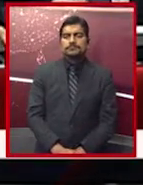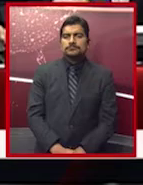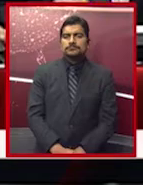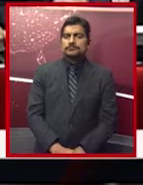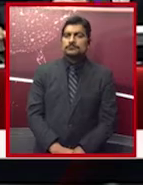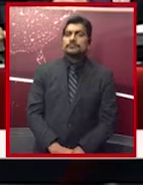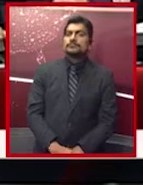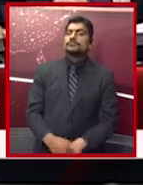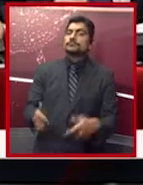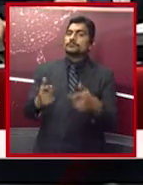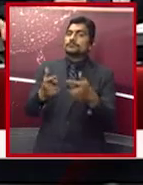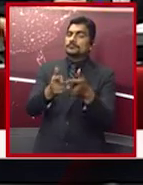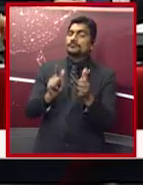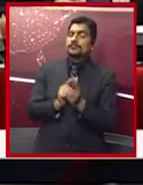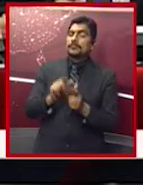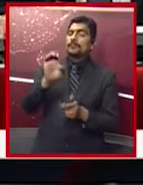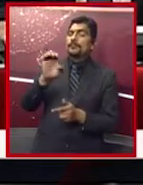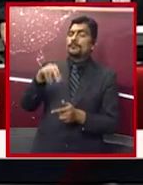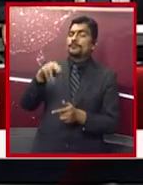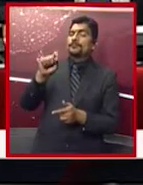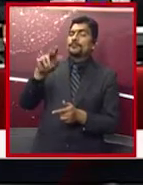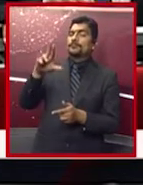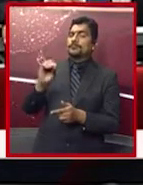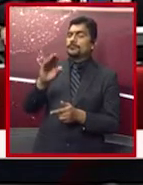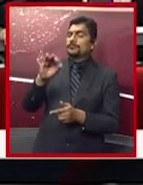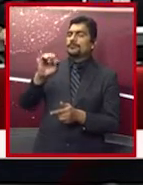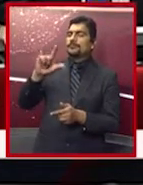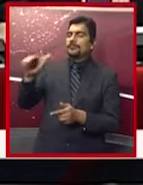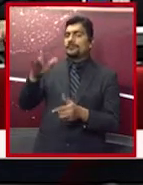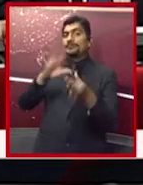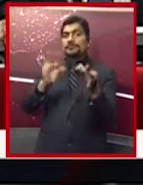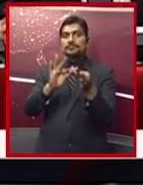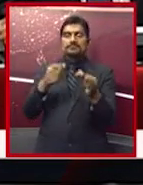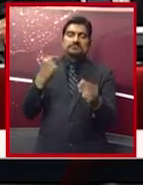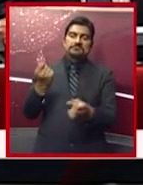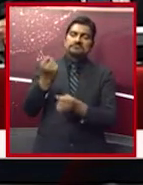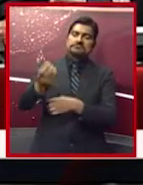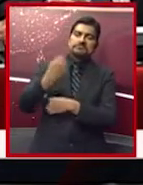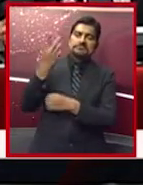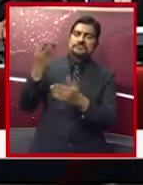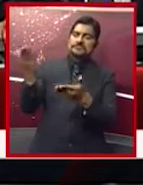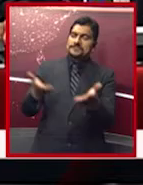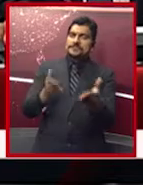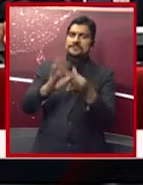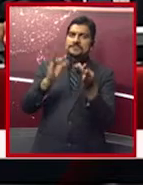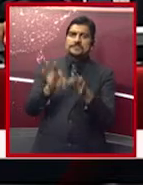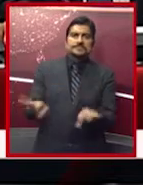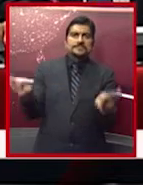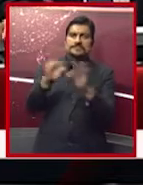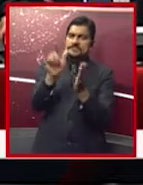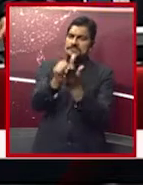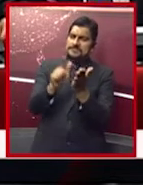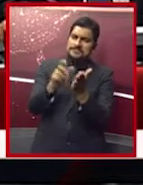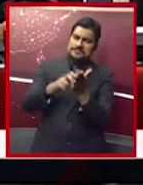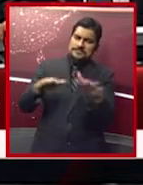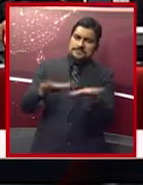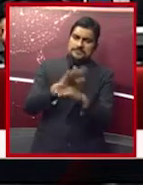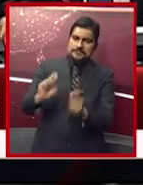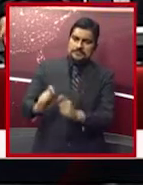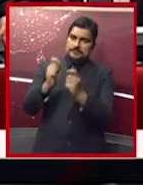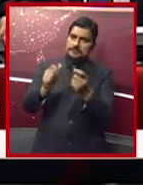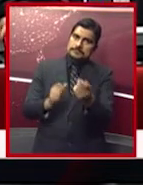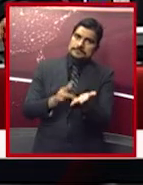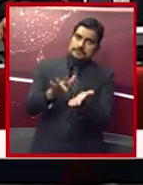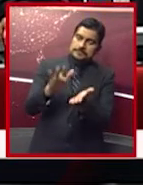El Partido Encuentro Social destacó la claridad de las exposiciones. Habló de la importancia de la reforma energética y afirmó que los beneficios de la